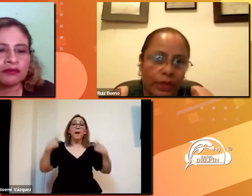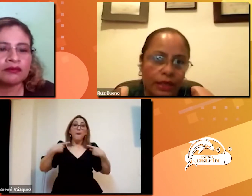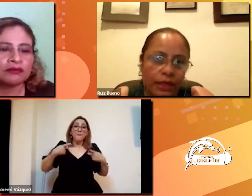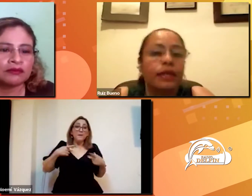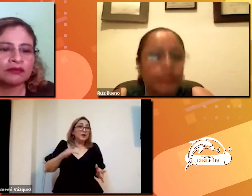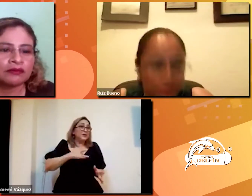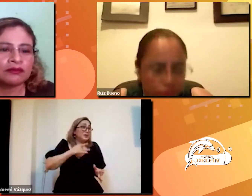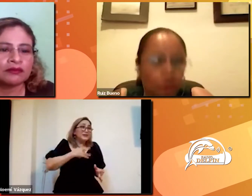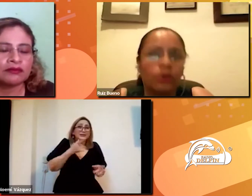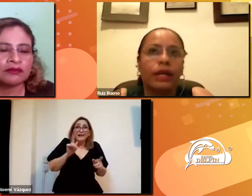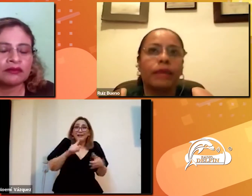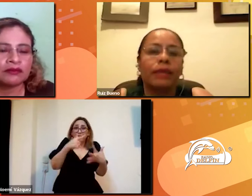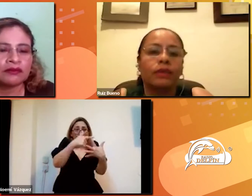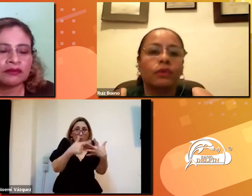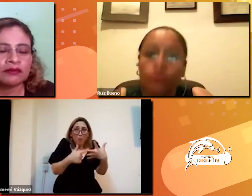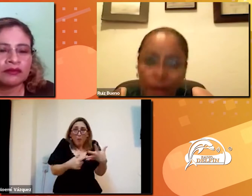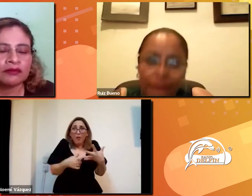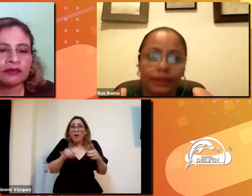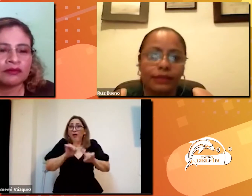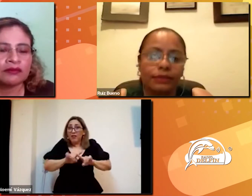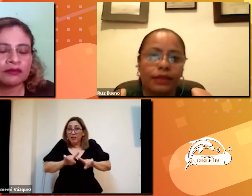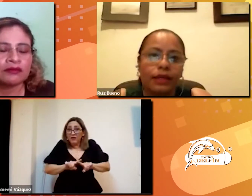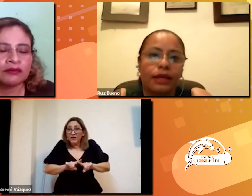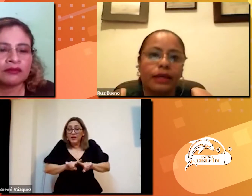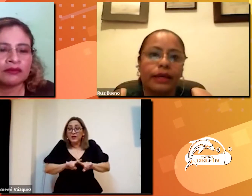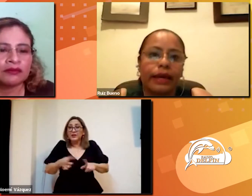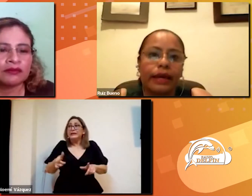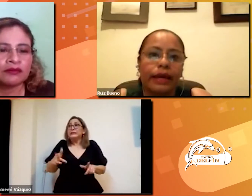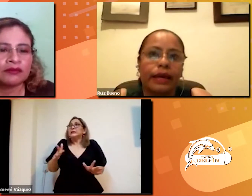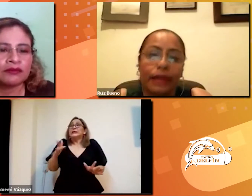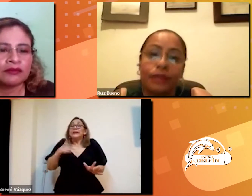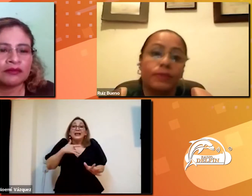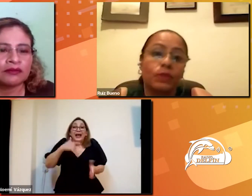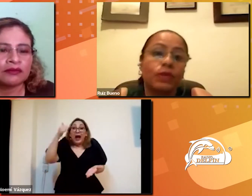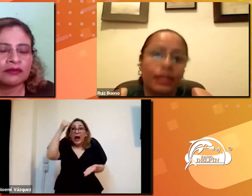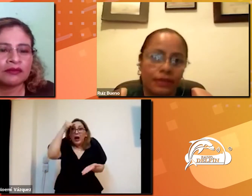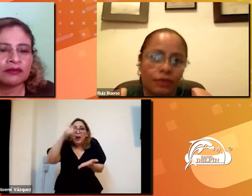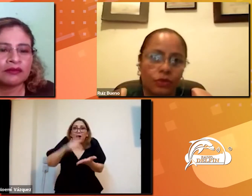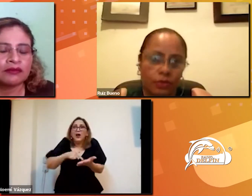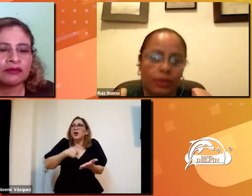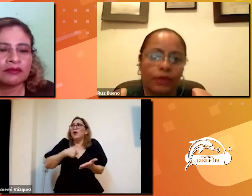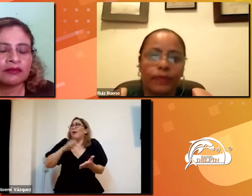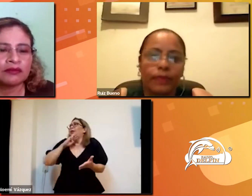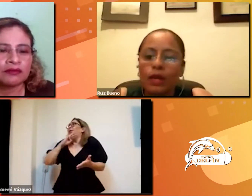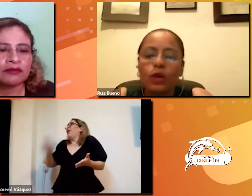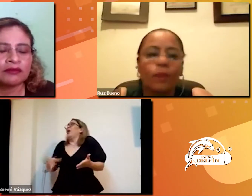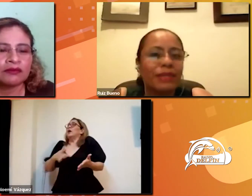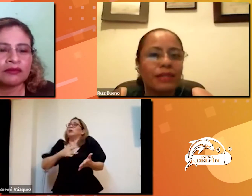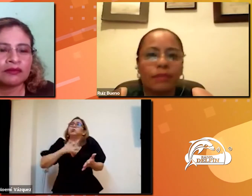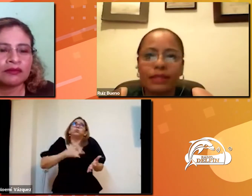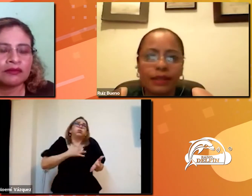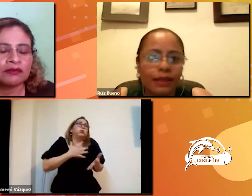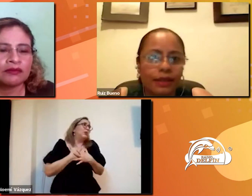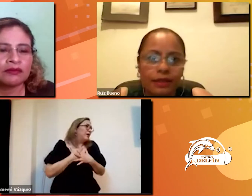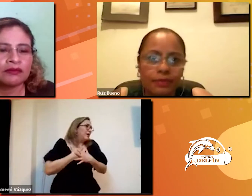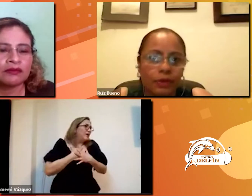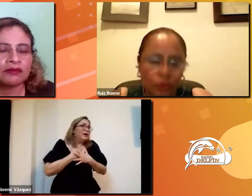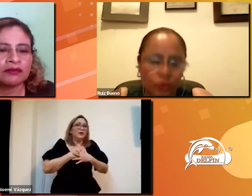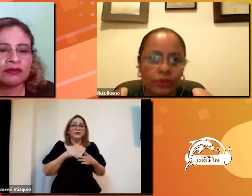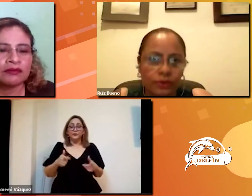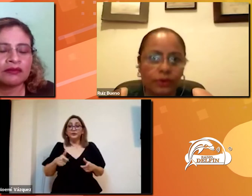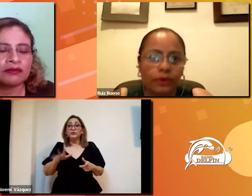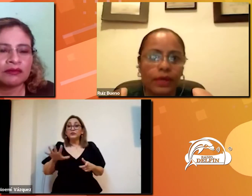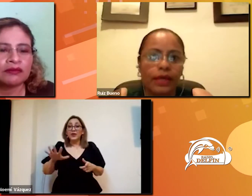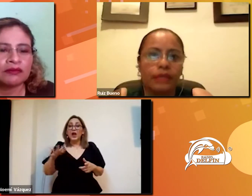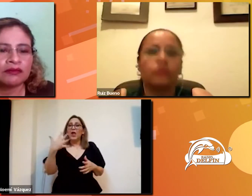se va a morir. Y sí son eventos fuertes que a las personas les da mucho miedo. No pasan más allá de 10